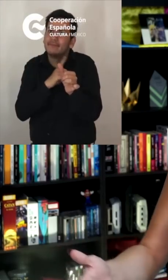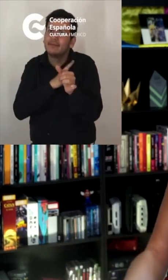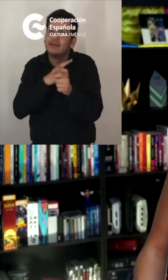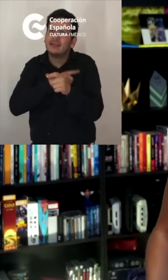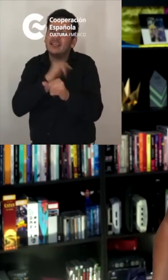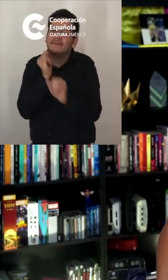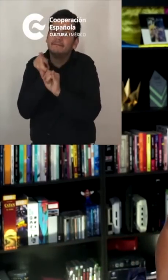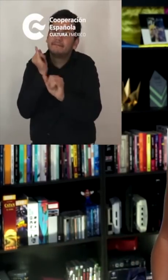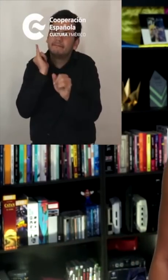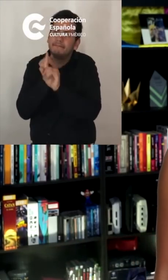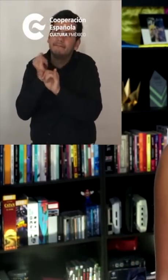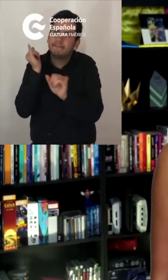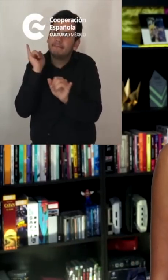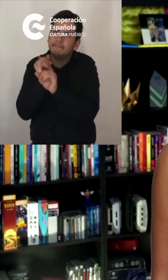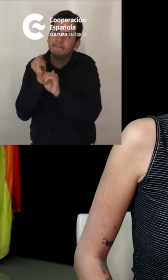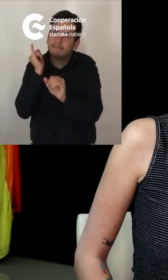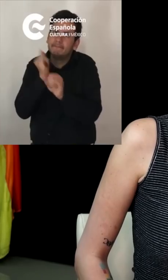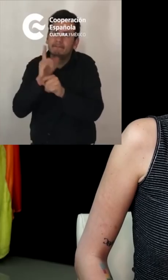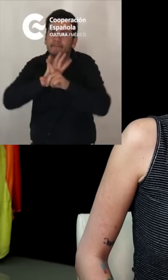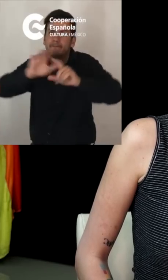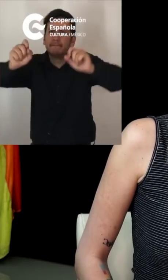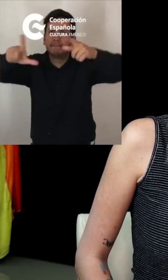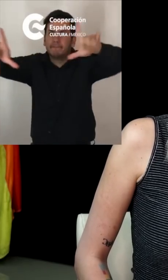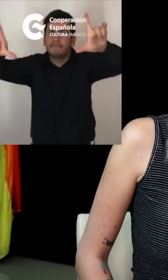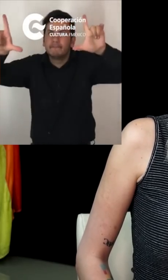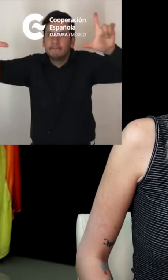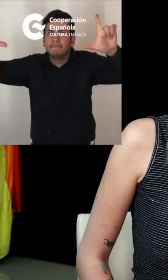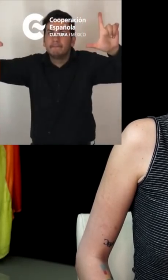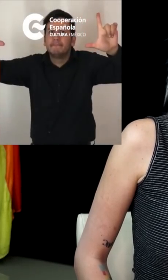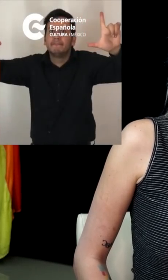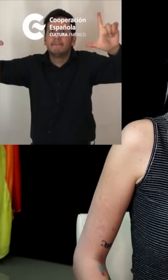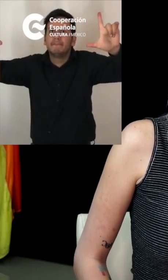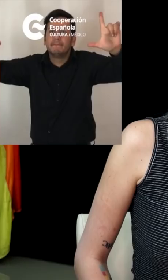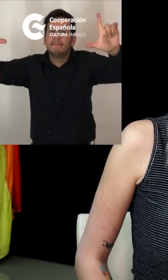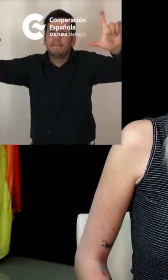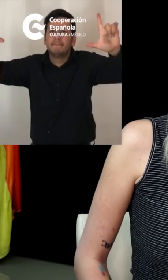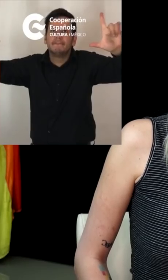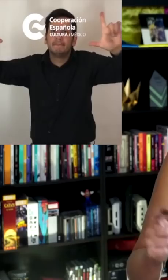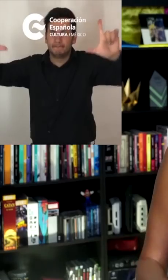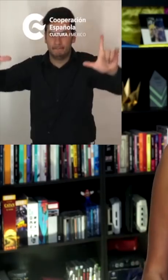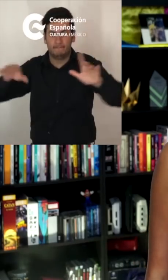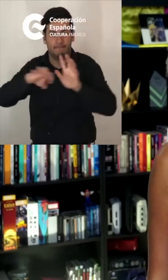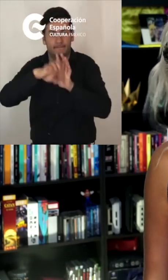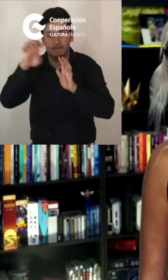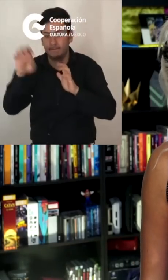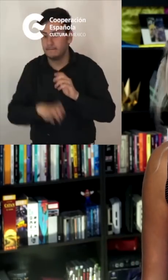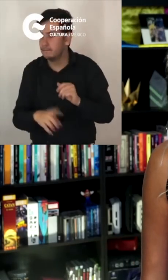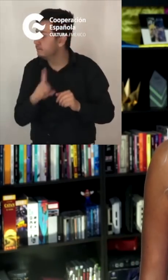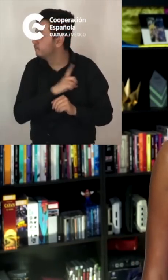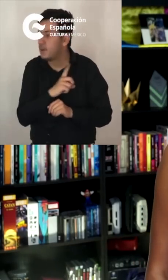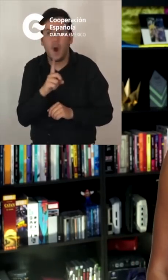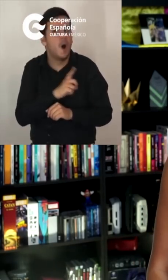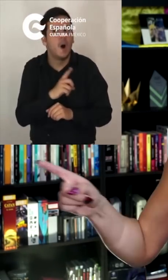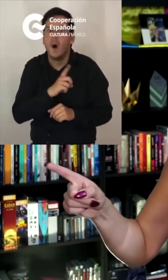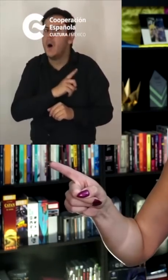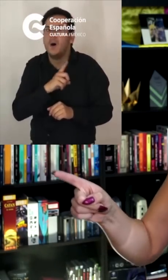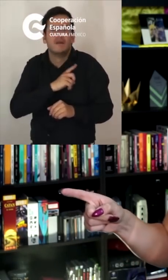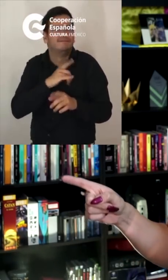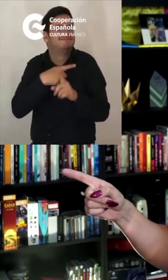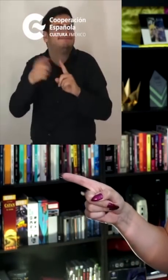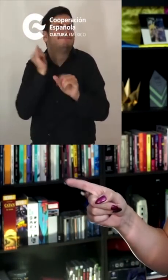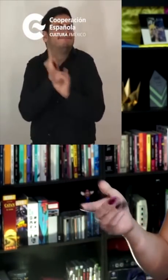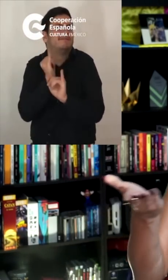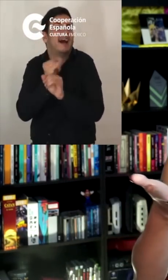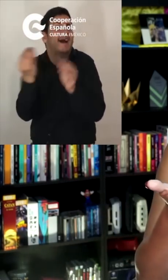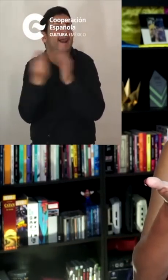el internet y plasmado en una pantalla muy diferente a la pantalla que estamos usando en este momento. Todo es online ahora. ¿Clases